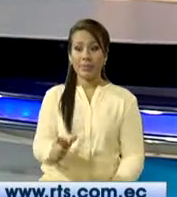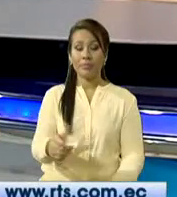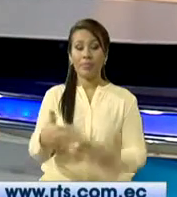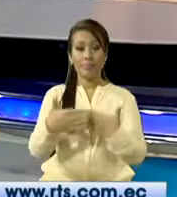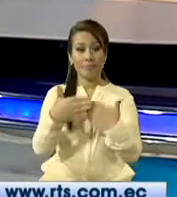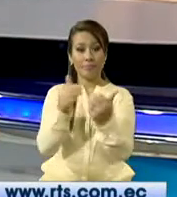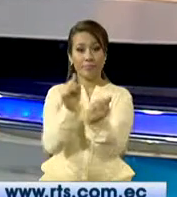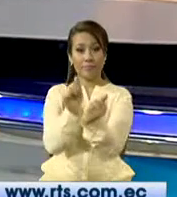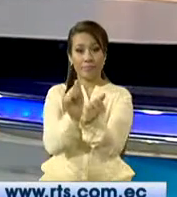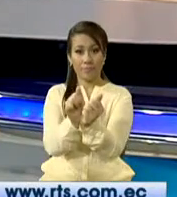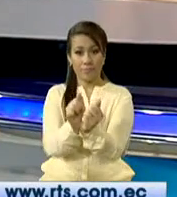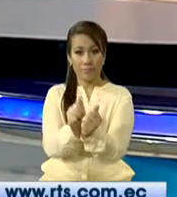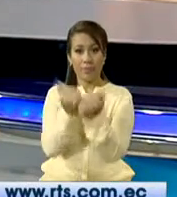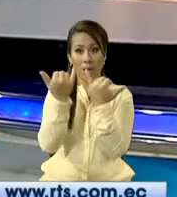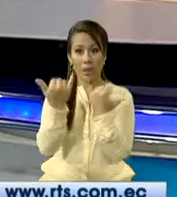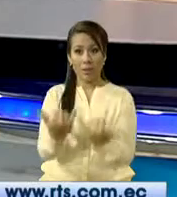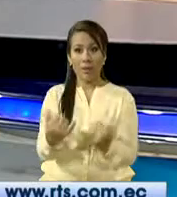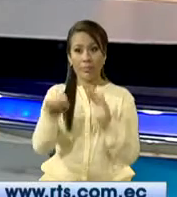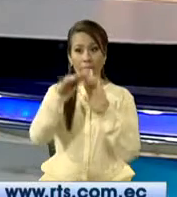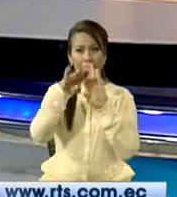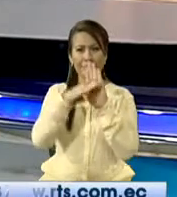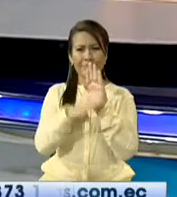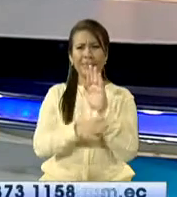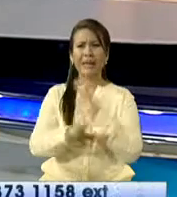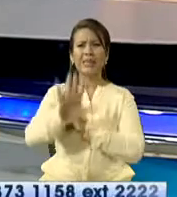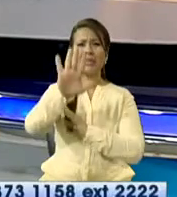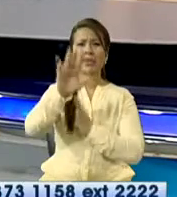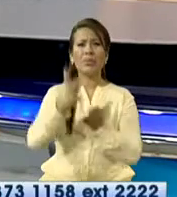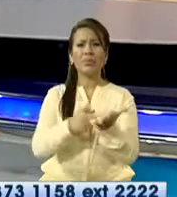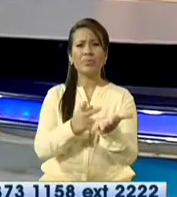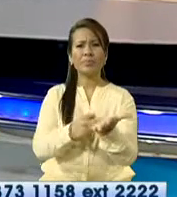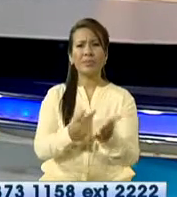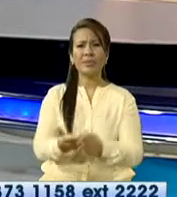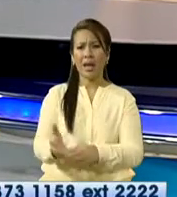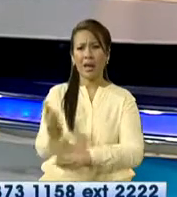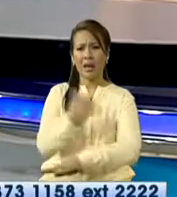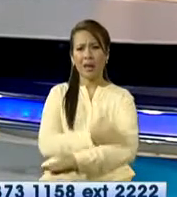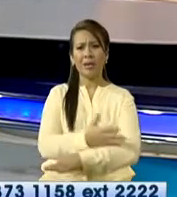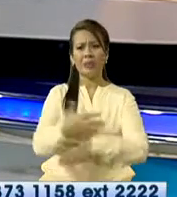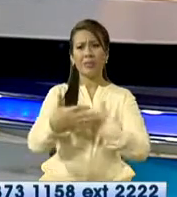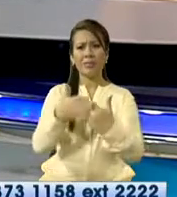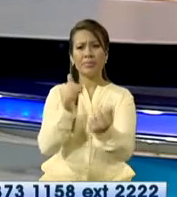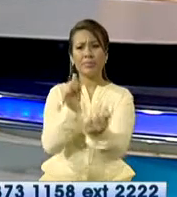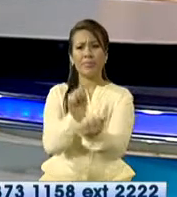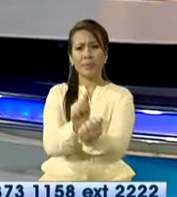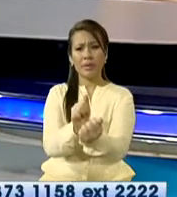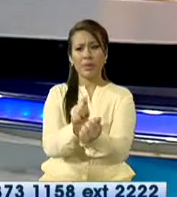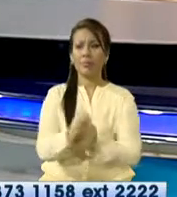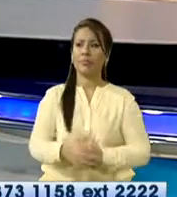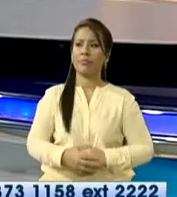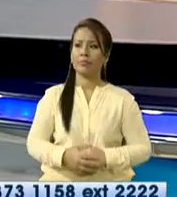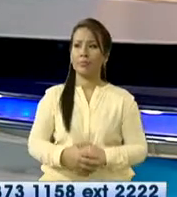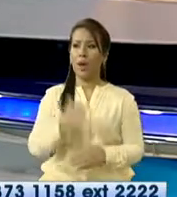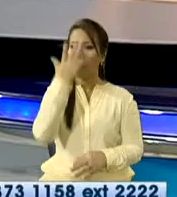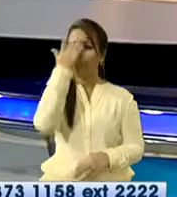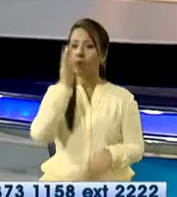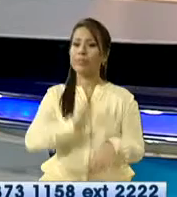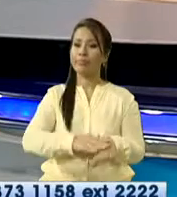capturada registra, a su haber tiene, 5 detenciones anteriores por